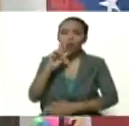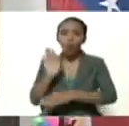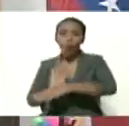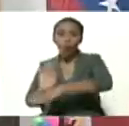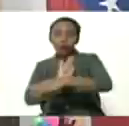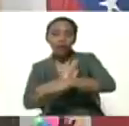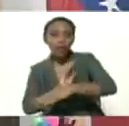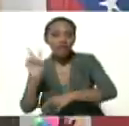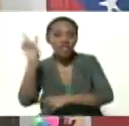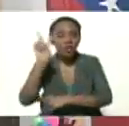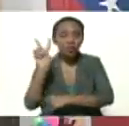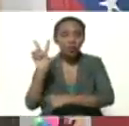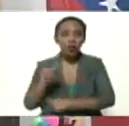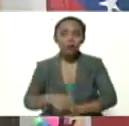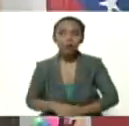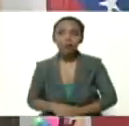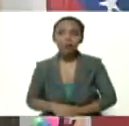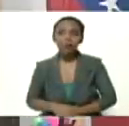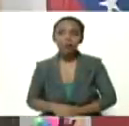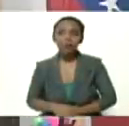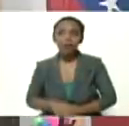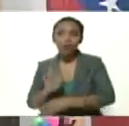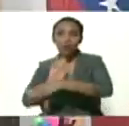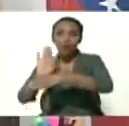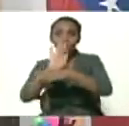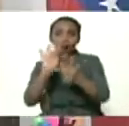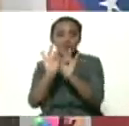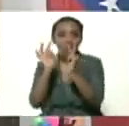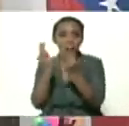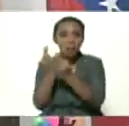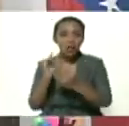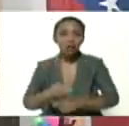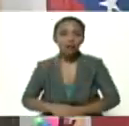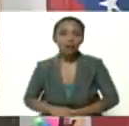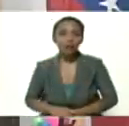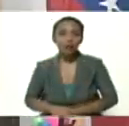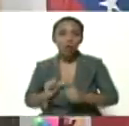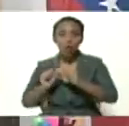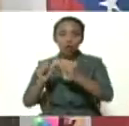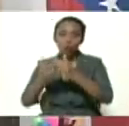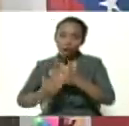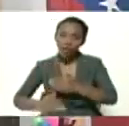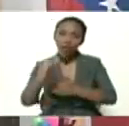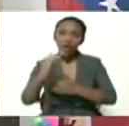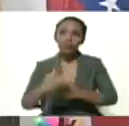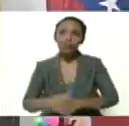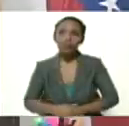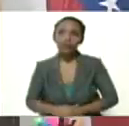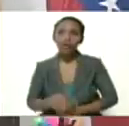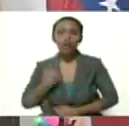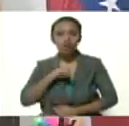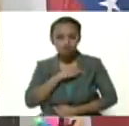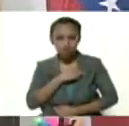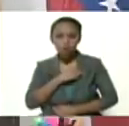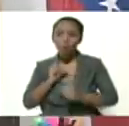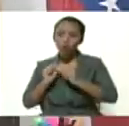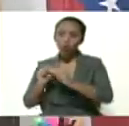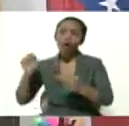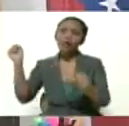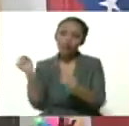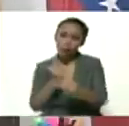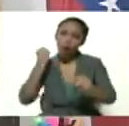proteger a Venezuela, proteger a nuestra familia. Sigamos adelante. Nosotros vamos a seguir